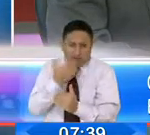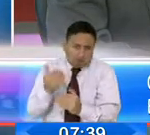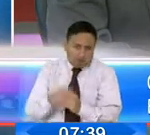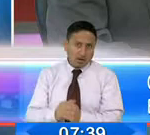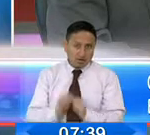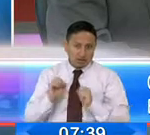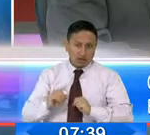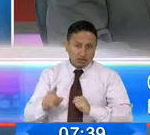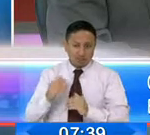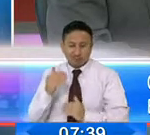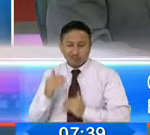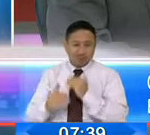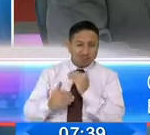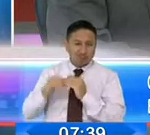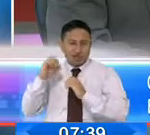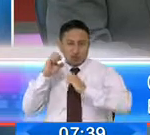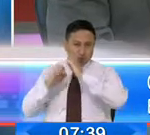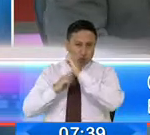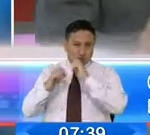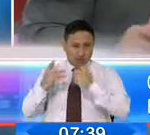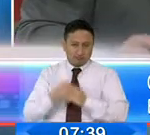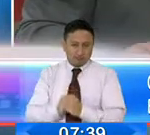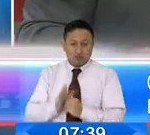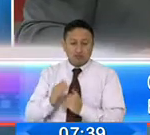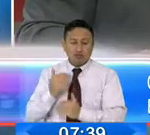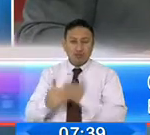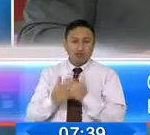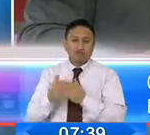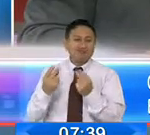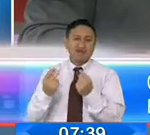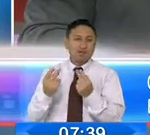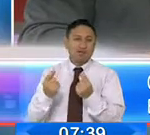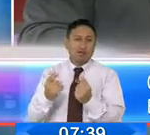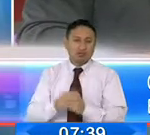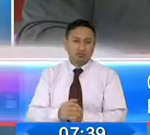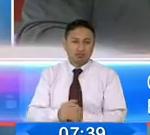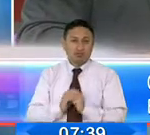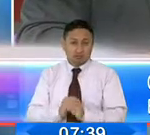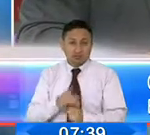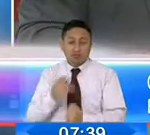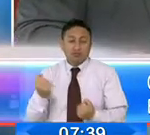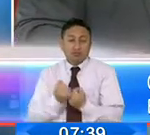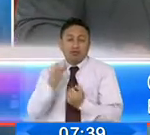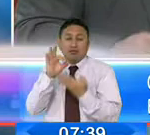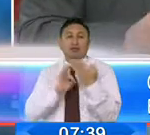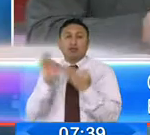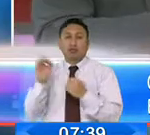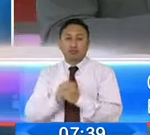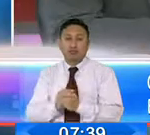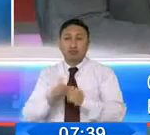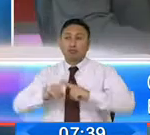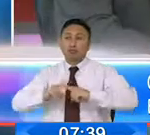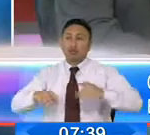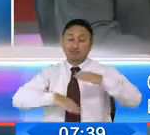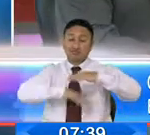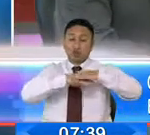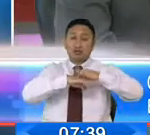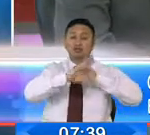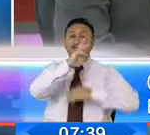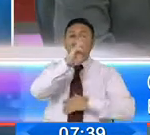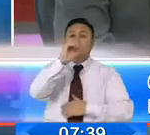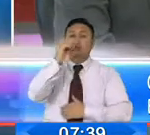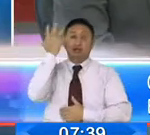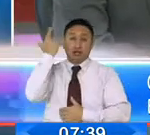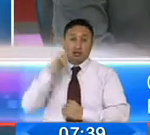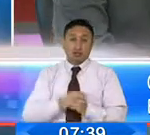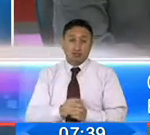más estructuradas, obviamente el proceso será muchísimo más rápido para su aprobación. Pero en un máximo de hasta 60 días, estimamos